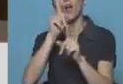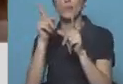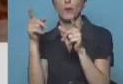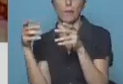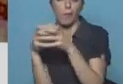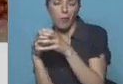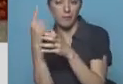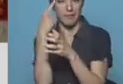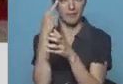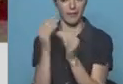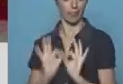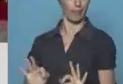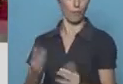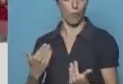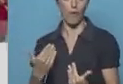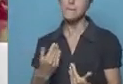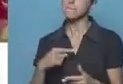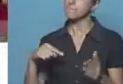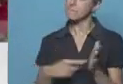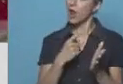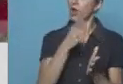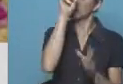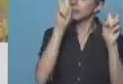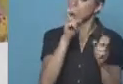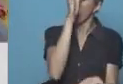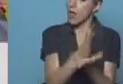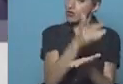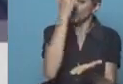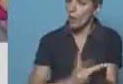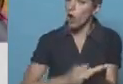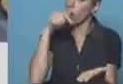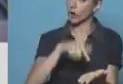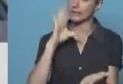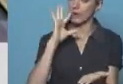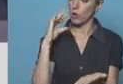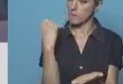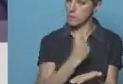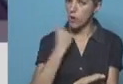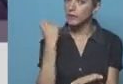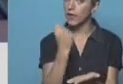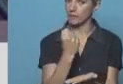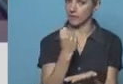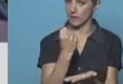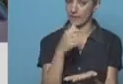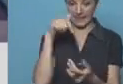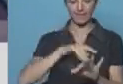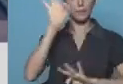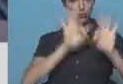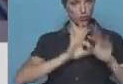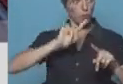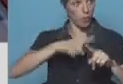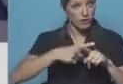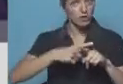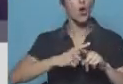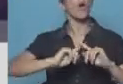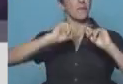que derechos humanos es hoy una cuestión fundante de todo este proyecto, no solamente político, sino